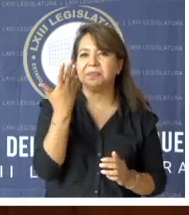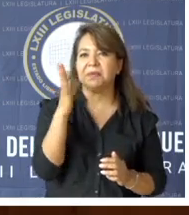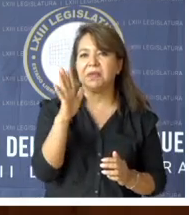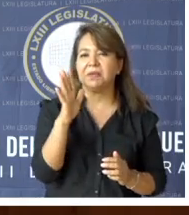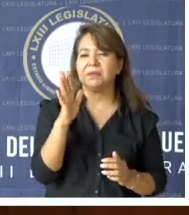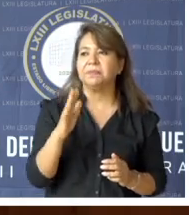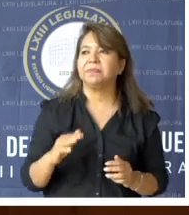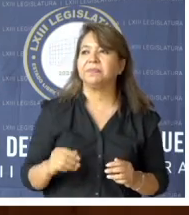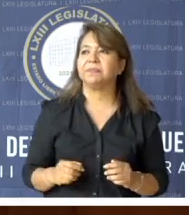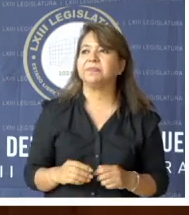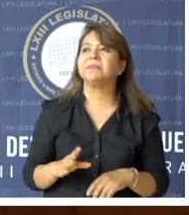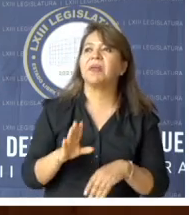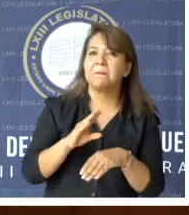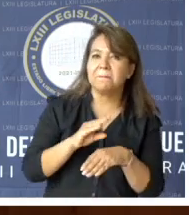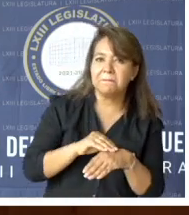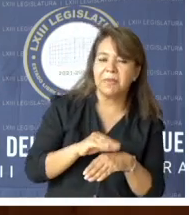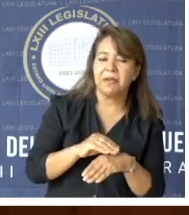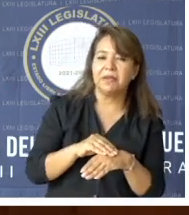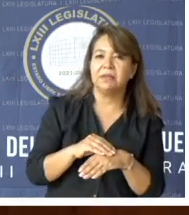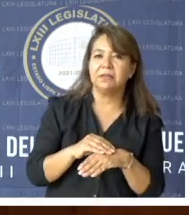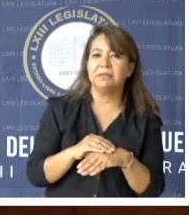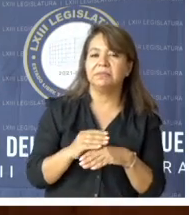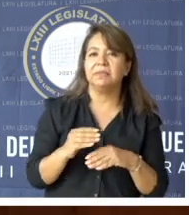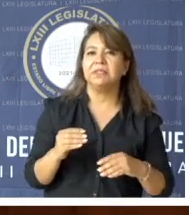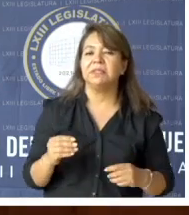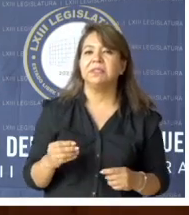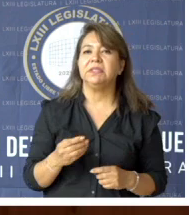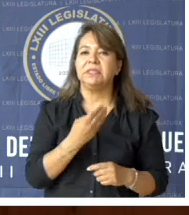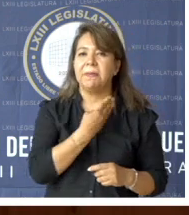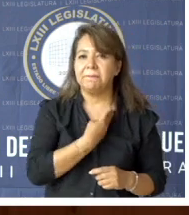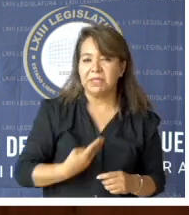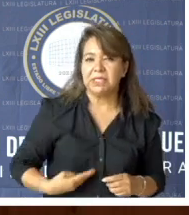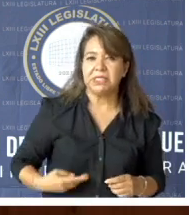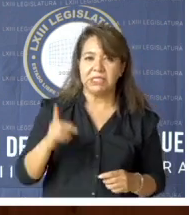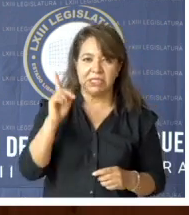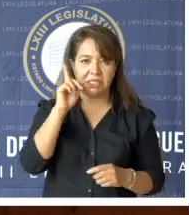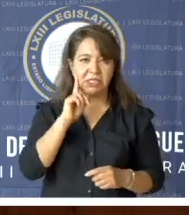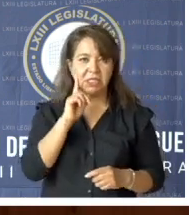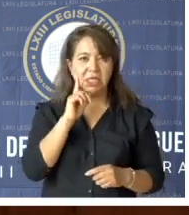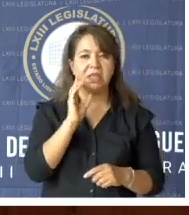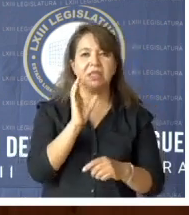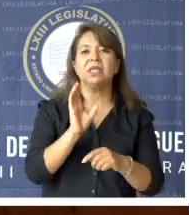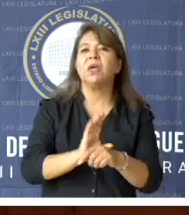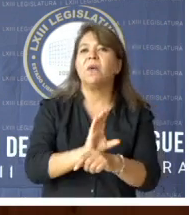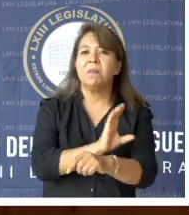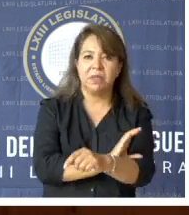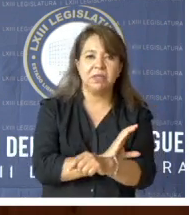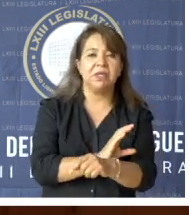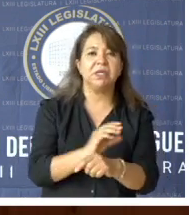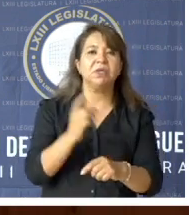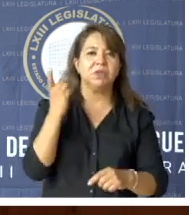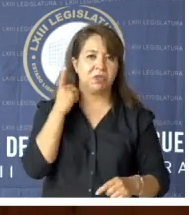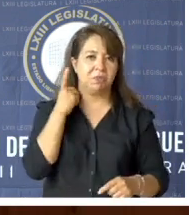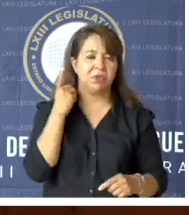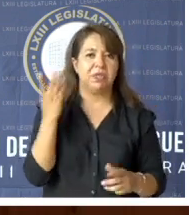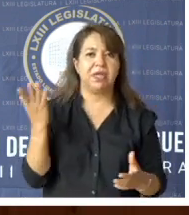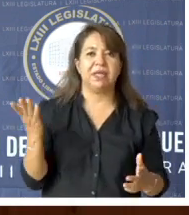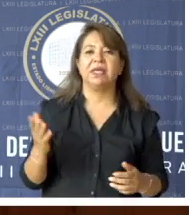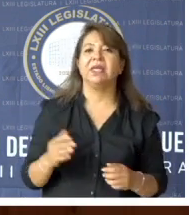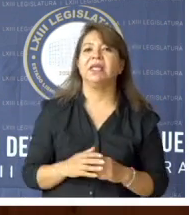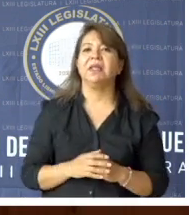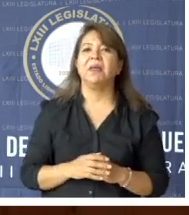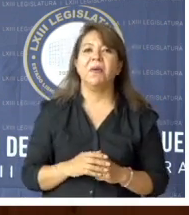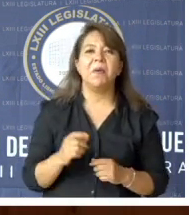Con su venia, diputada presidenta, estimados compañeros y compañeras diputadas presentes, los pocos que